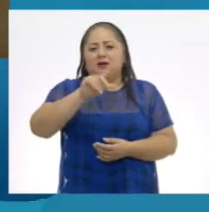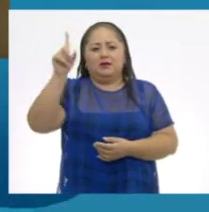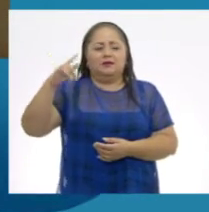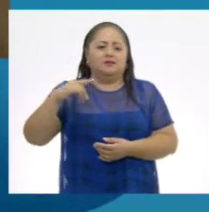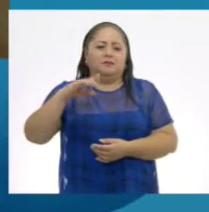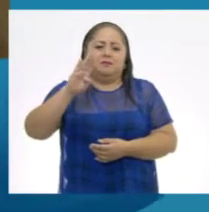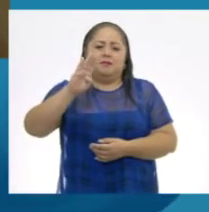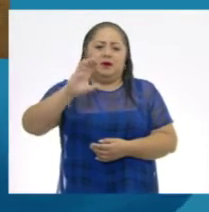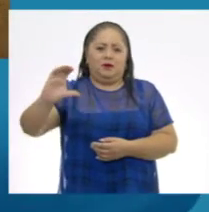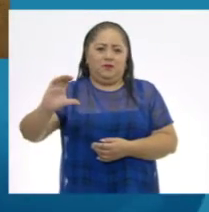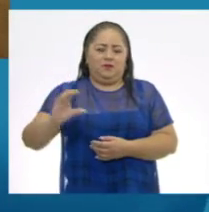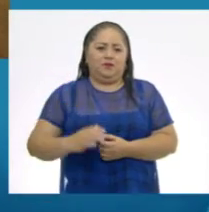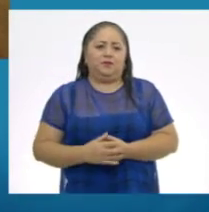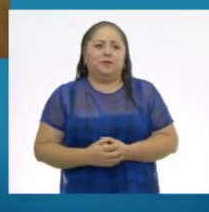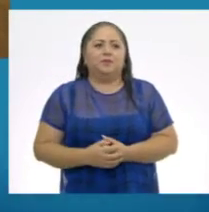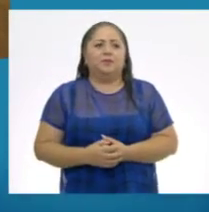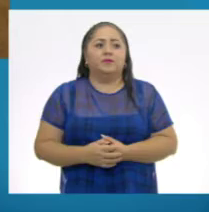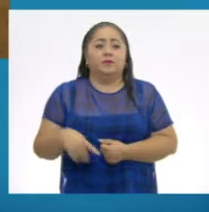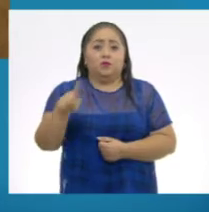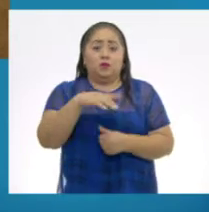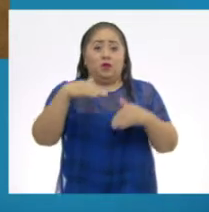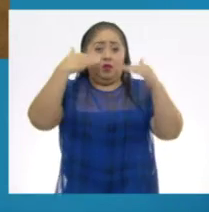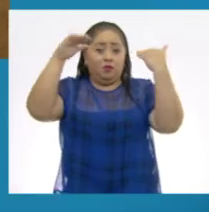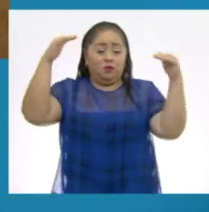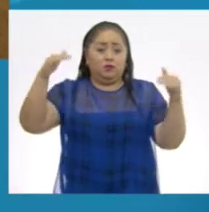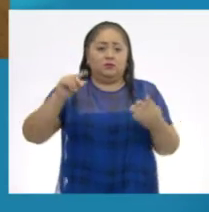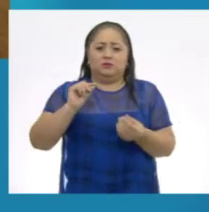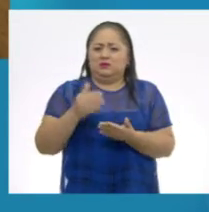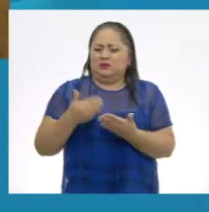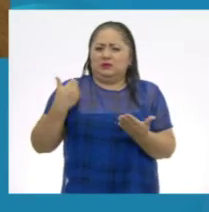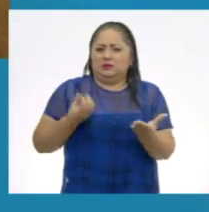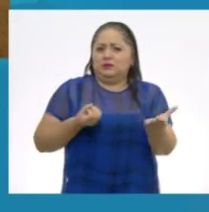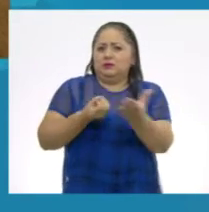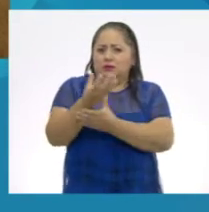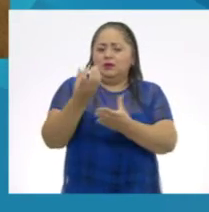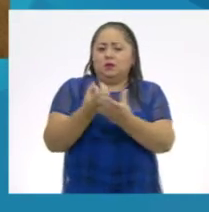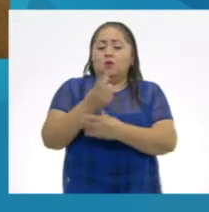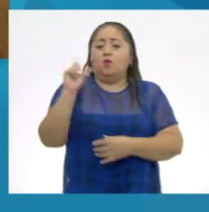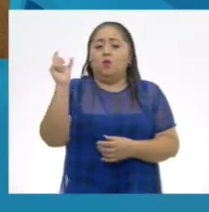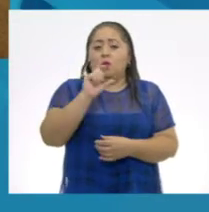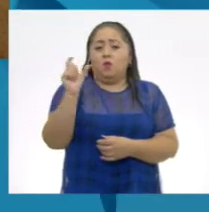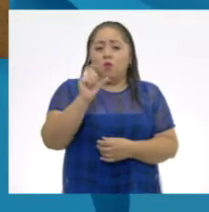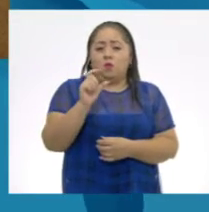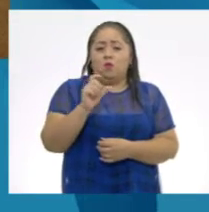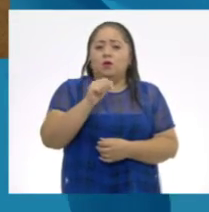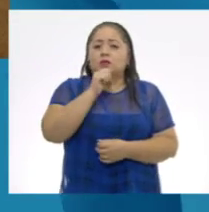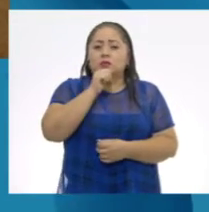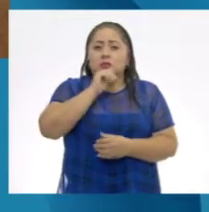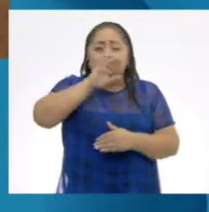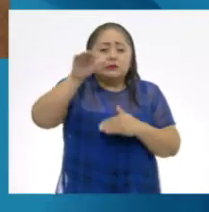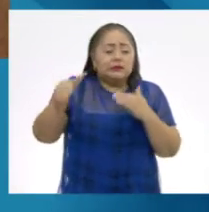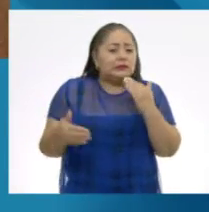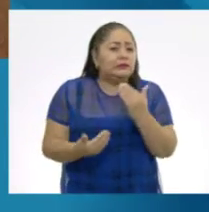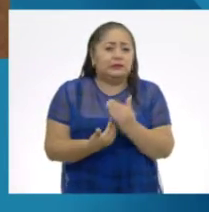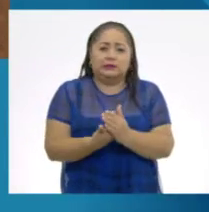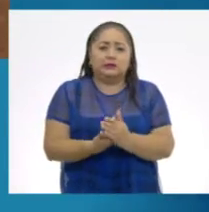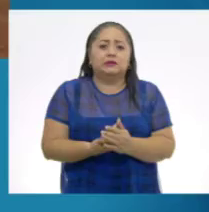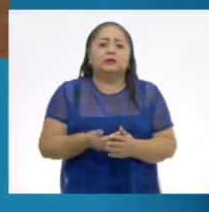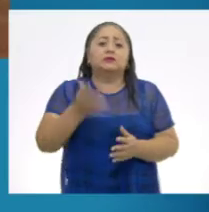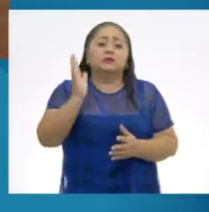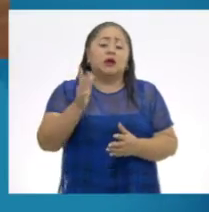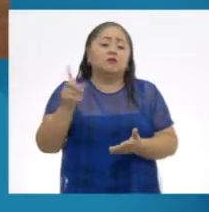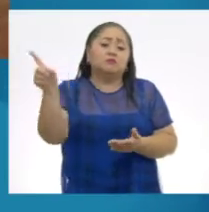California. Los adultos salieron hace un par de horas, cuando aún no amanecía, y ya